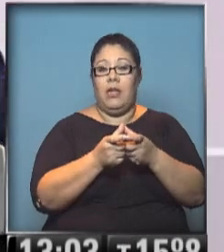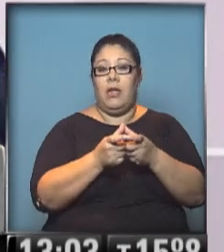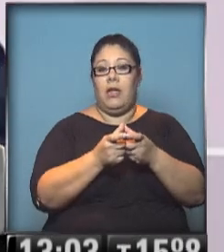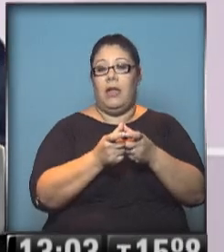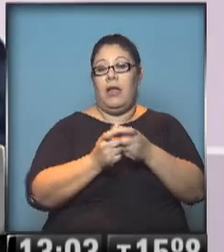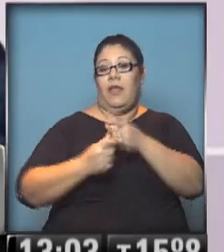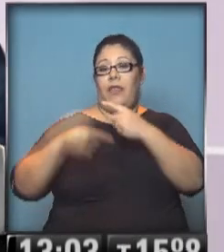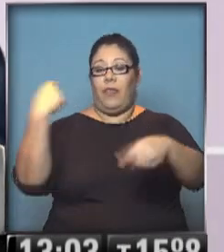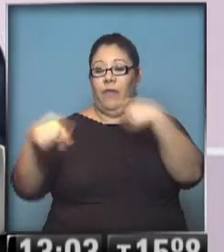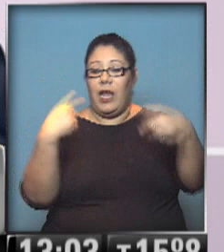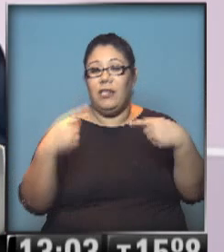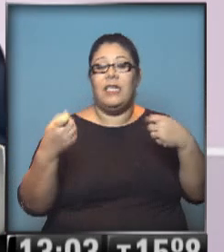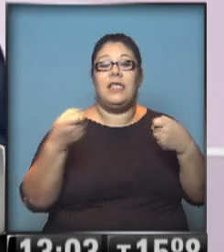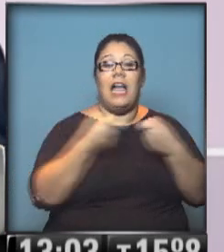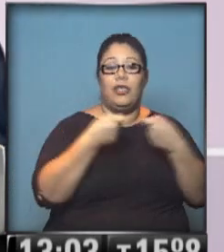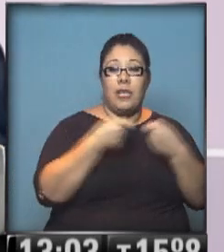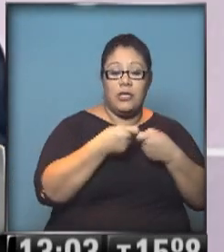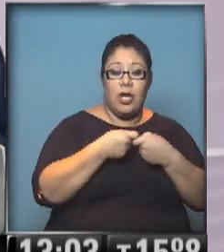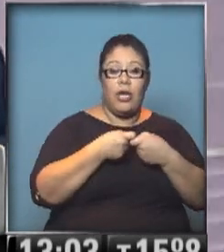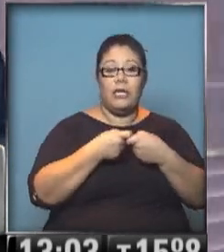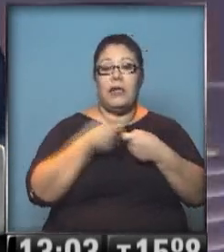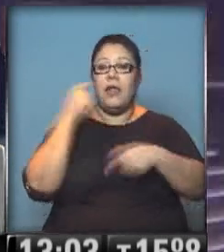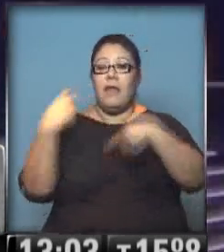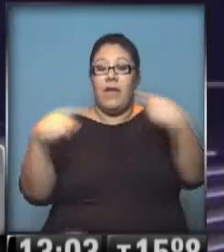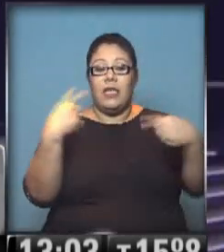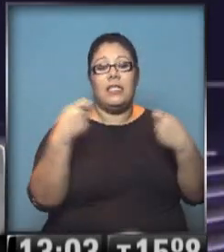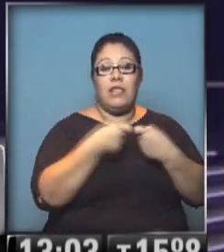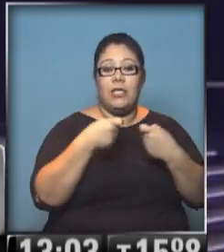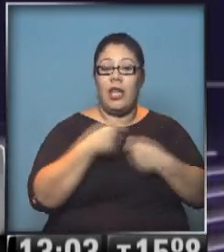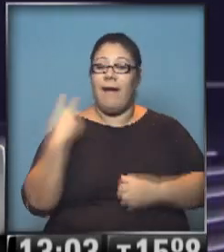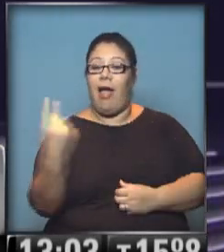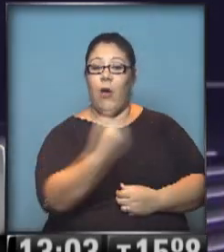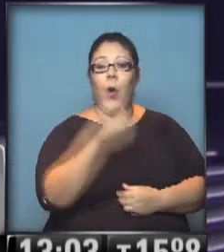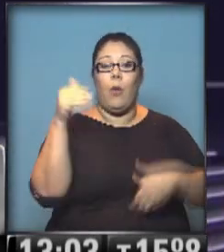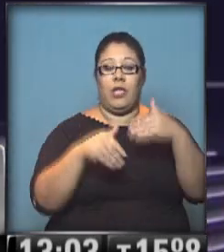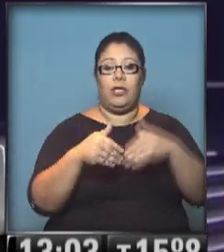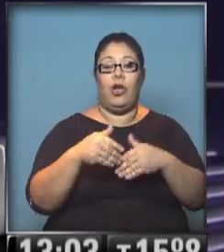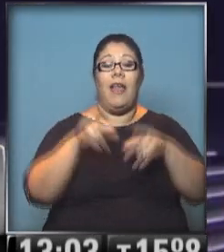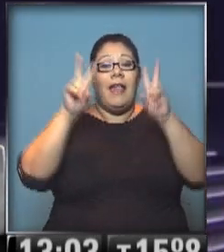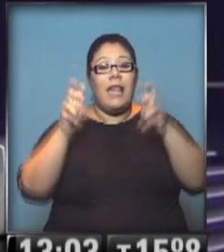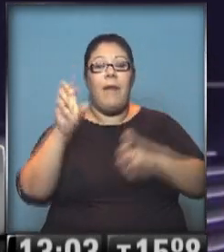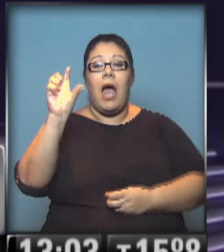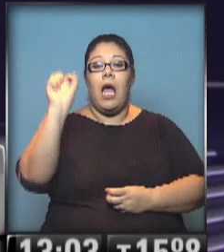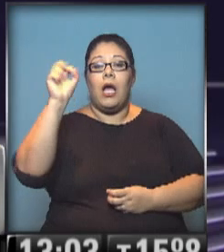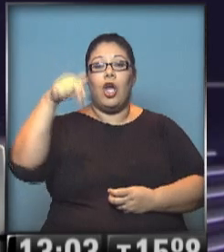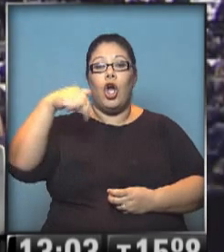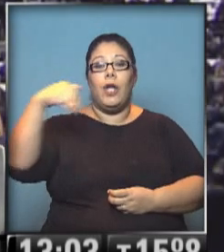las distintas asociaciones, tiene que ver con la Conmebol, que fue prácticamente la votación